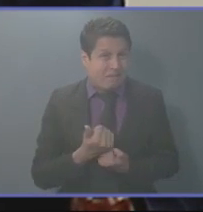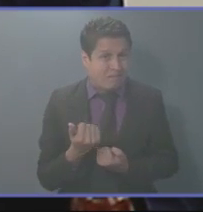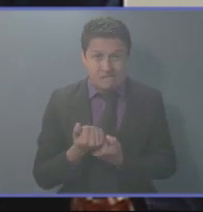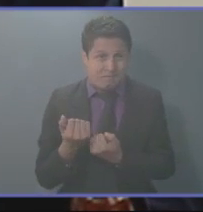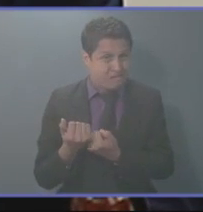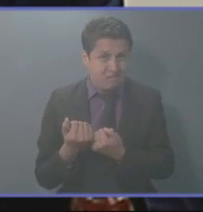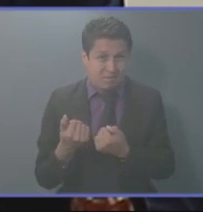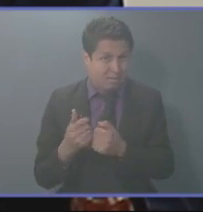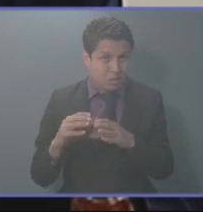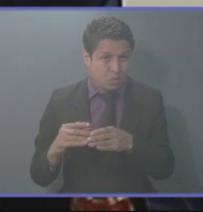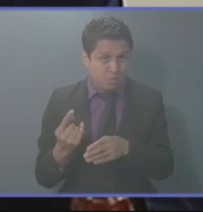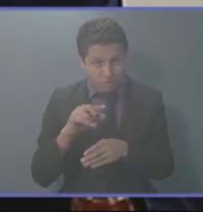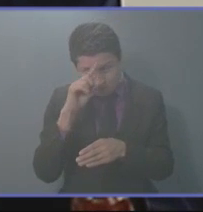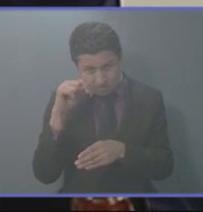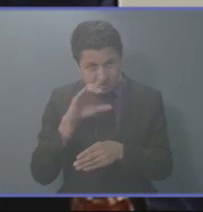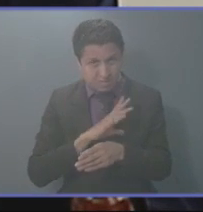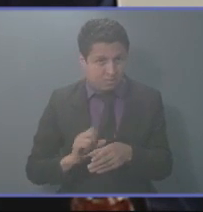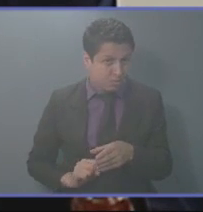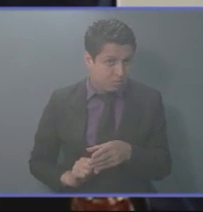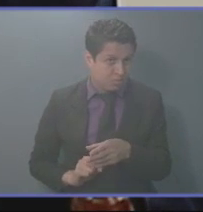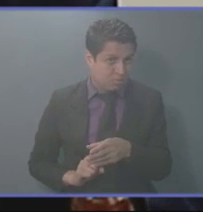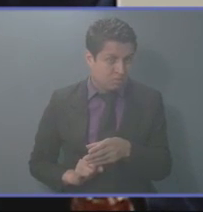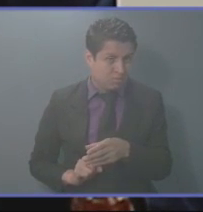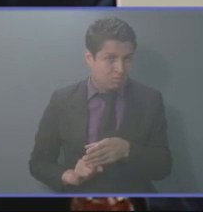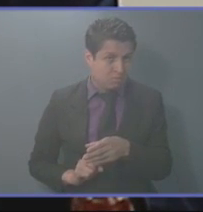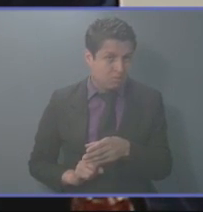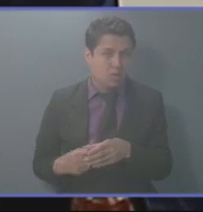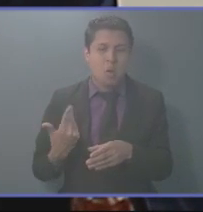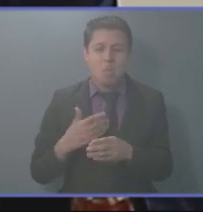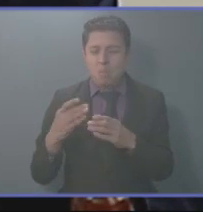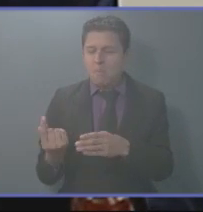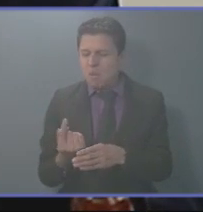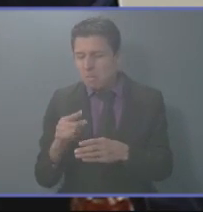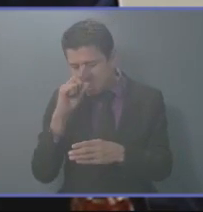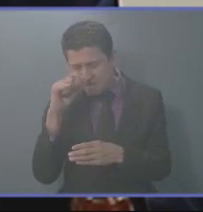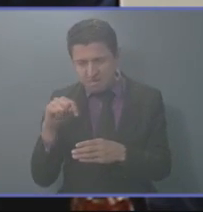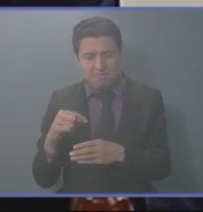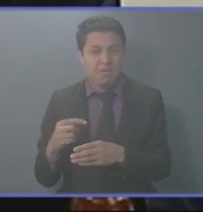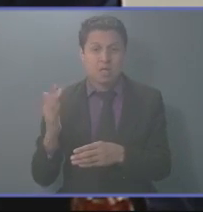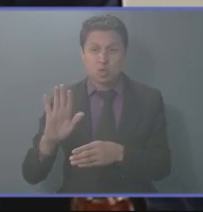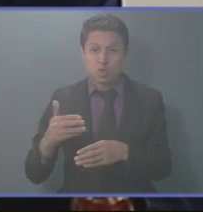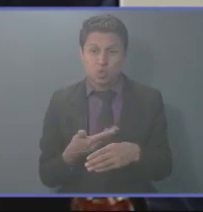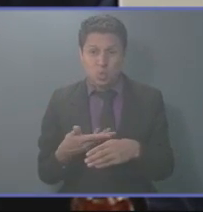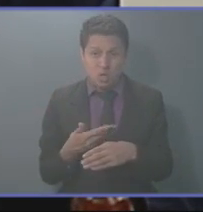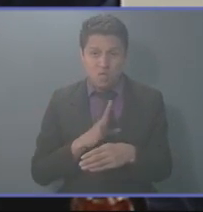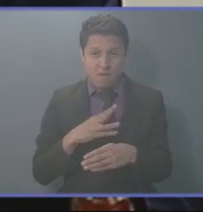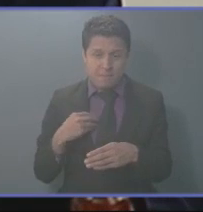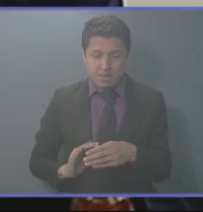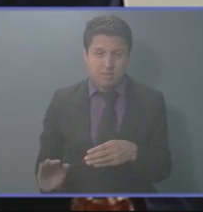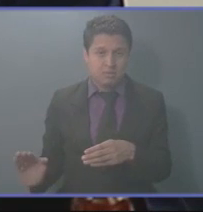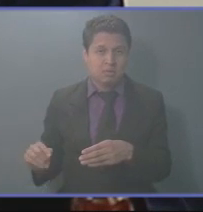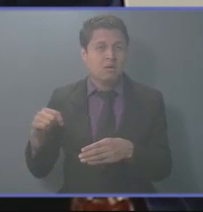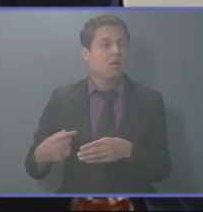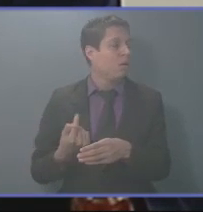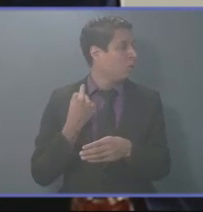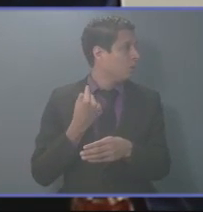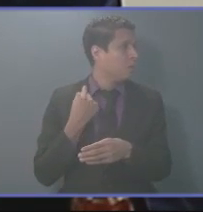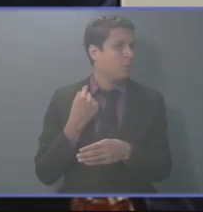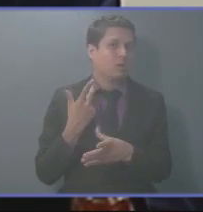social de nuestros hermanos trabajadores y de sus hijos, el desarrollo del país va a seguir